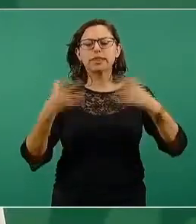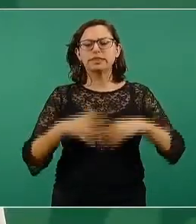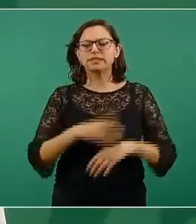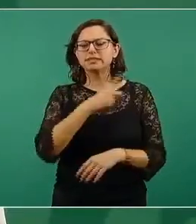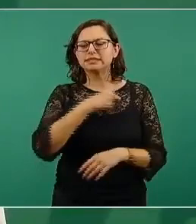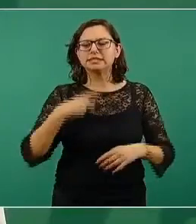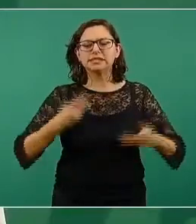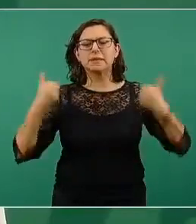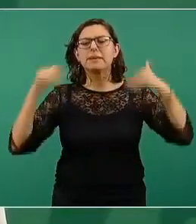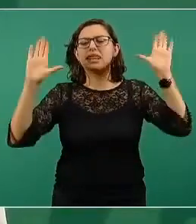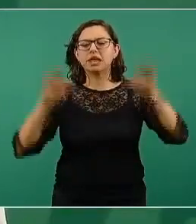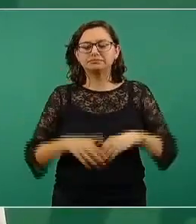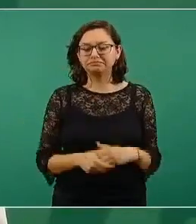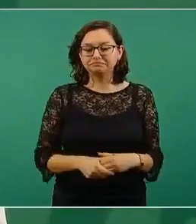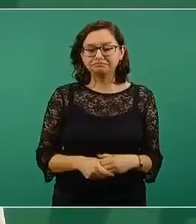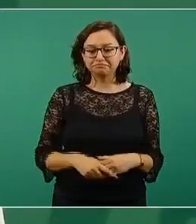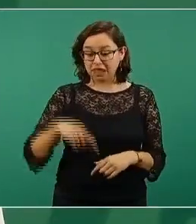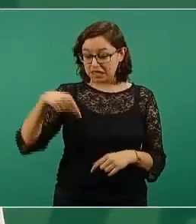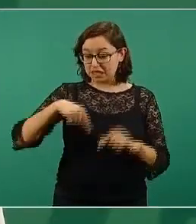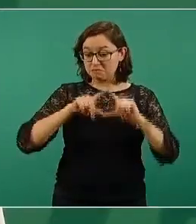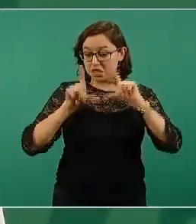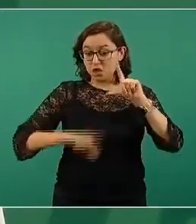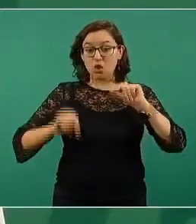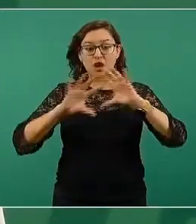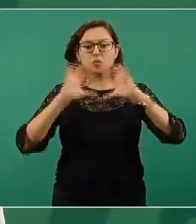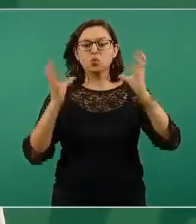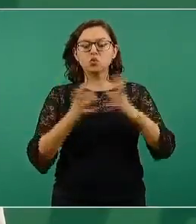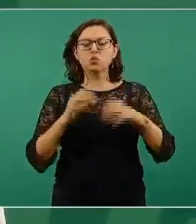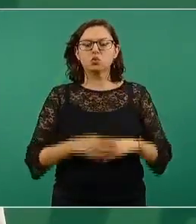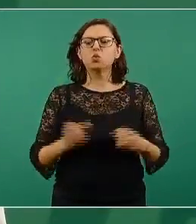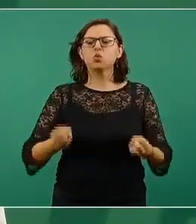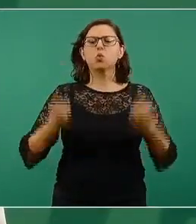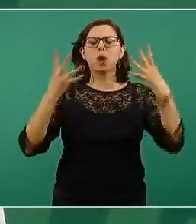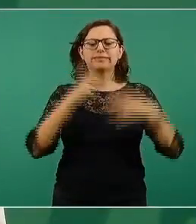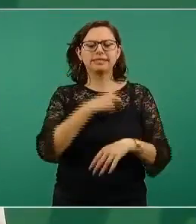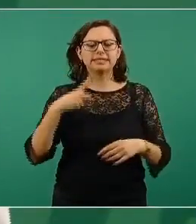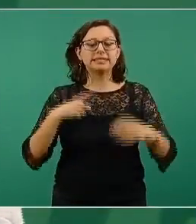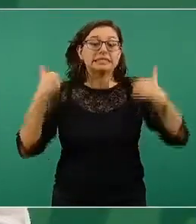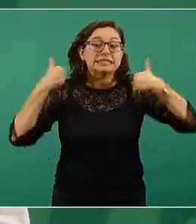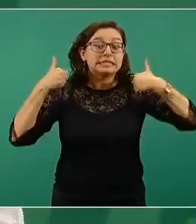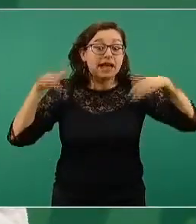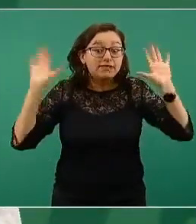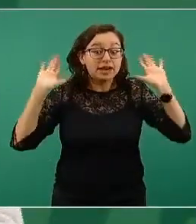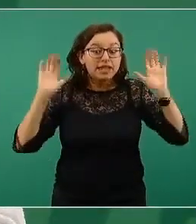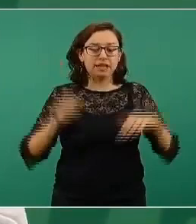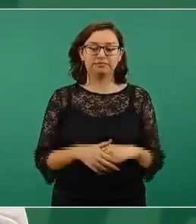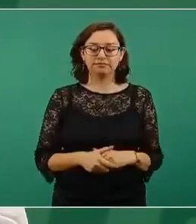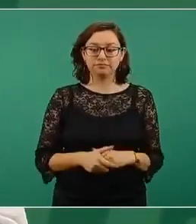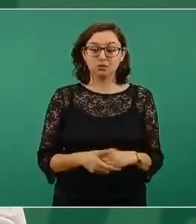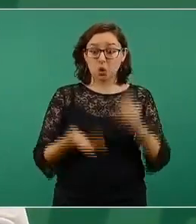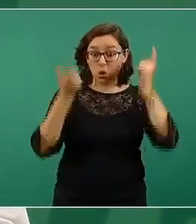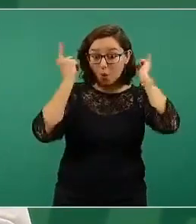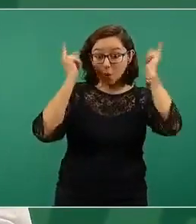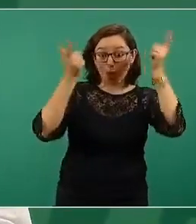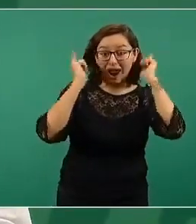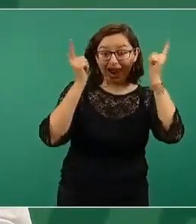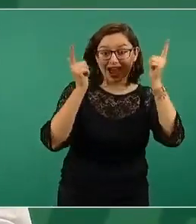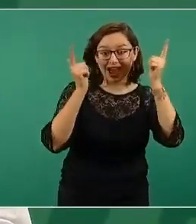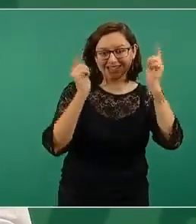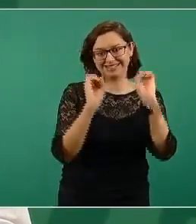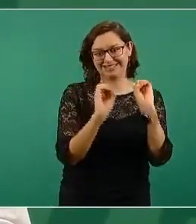por COVID-19 en México y en el mundo? La respuesta, si la vemos desde lo deseable,